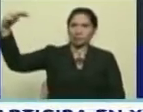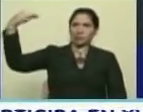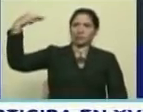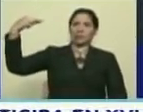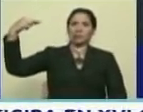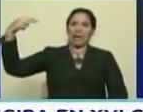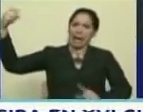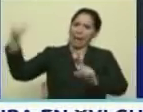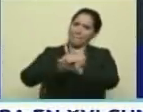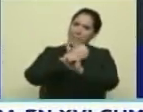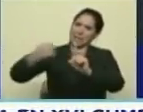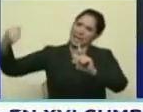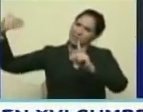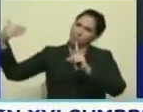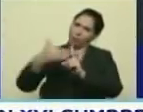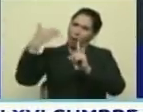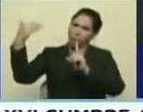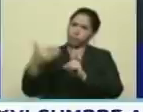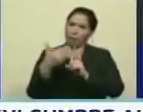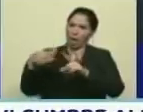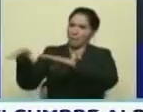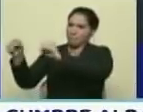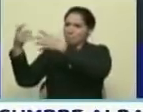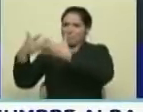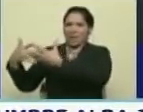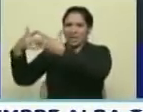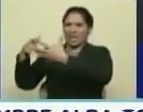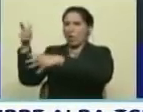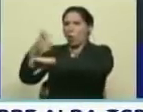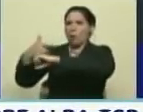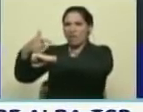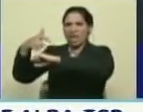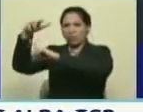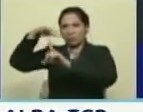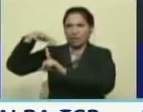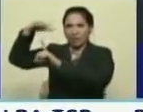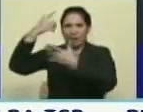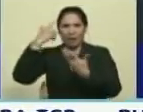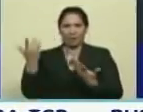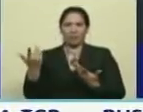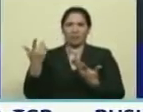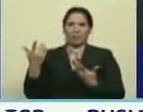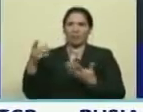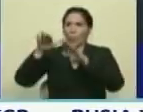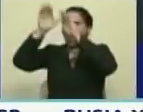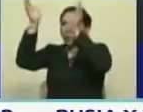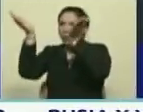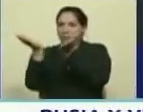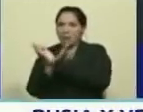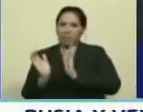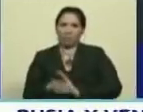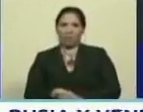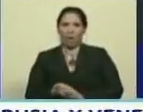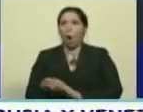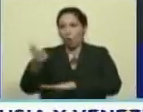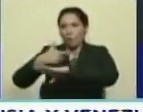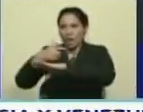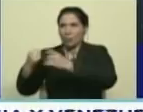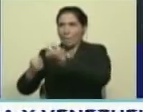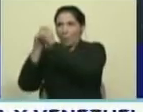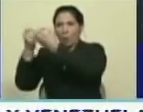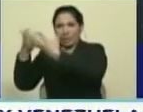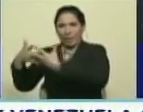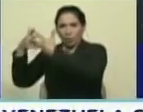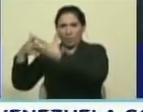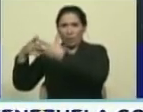las amenazas imperialistas y de sus gobiernos satélites en el continente. Una campaña